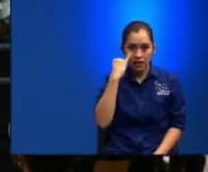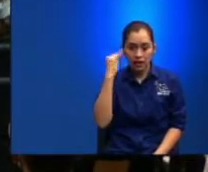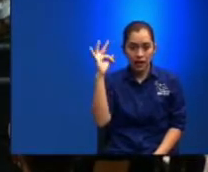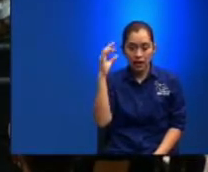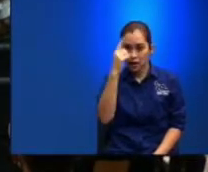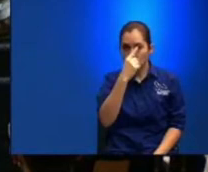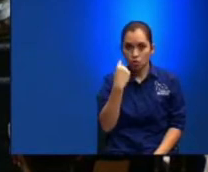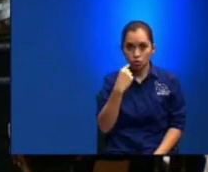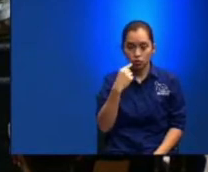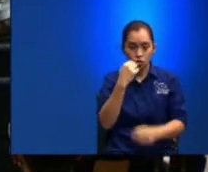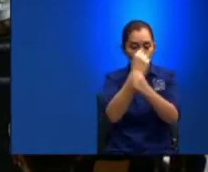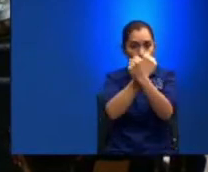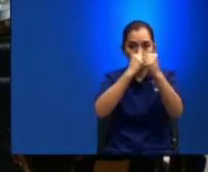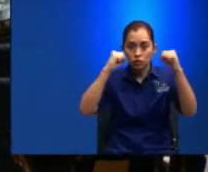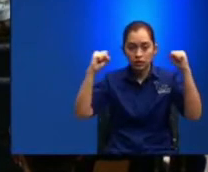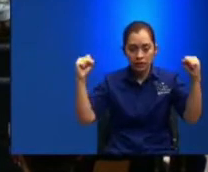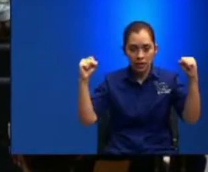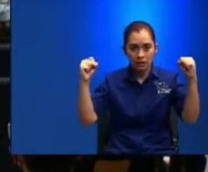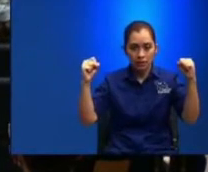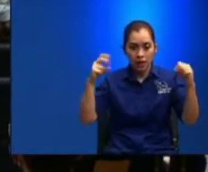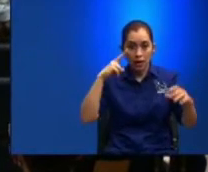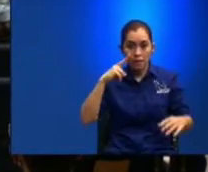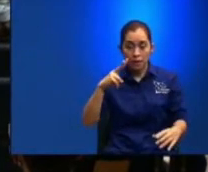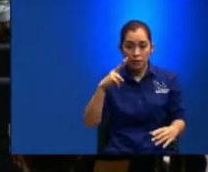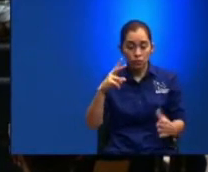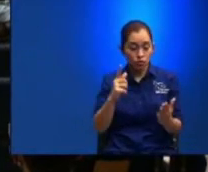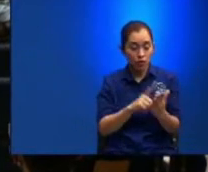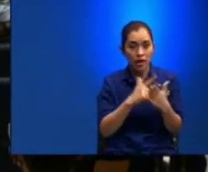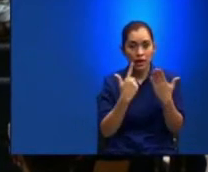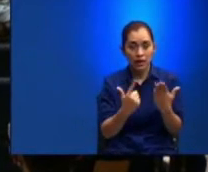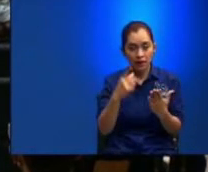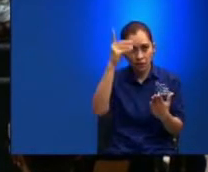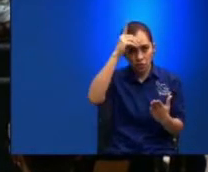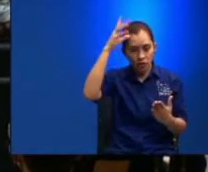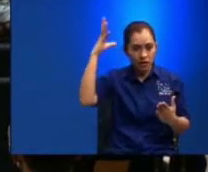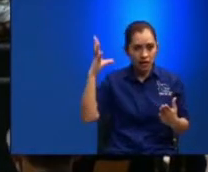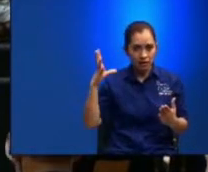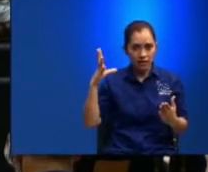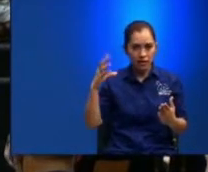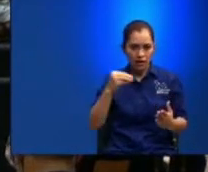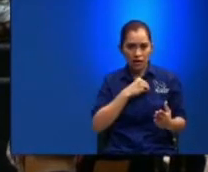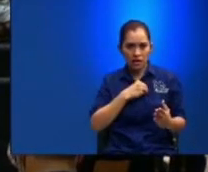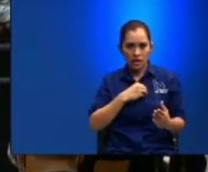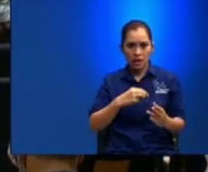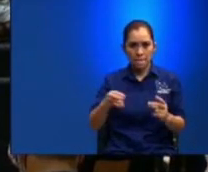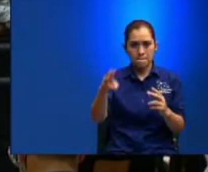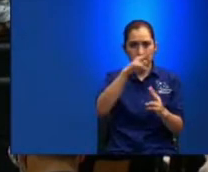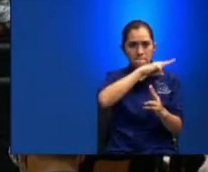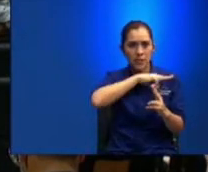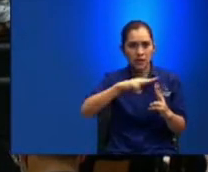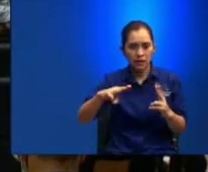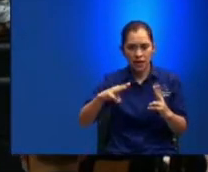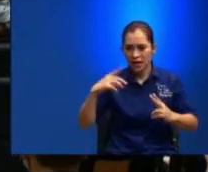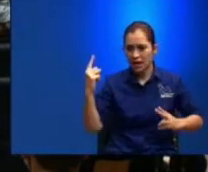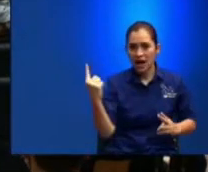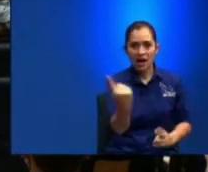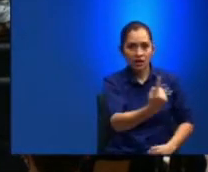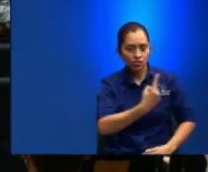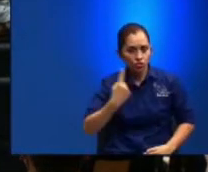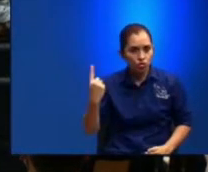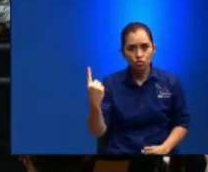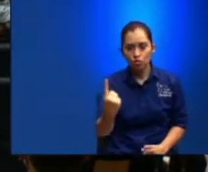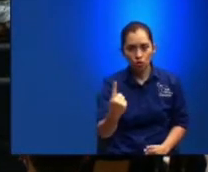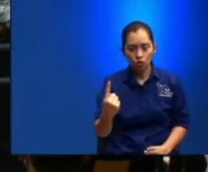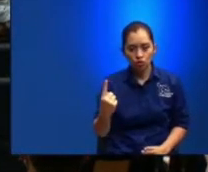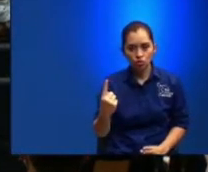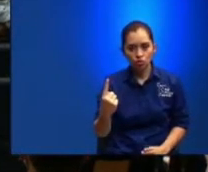adivinos caldeos astrólogos que están en babilonia a todos los van a matar a todos no le habían dado